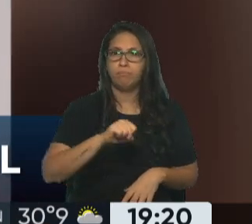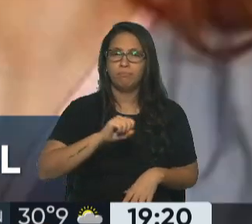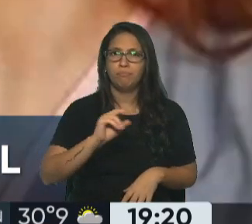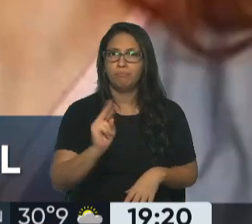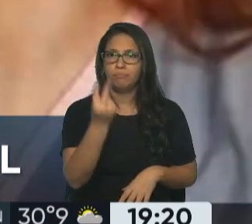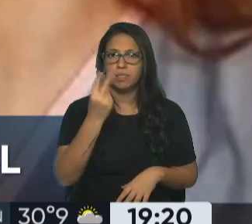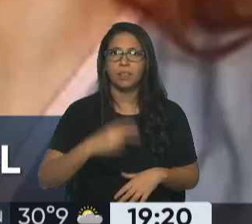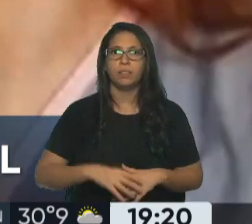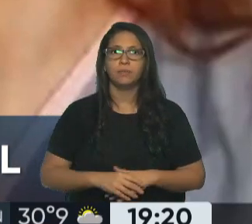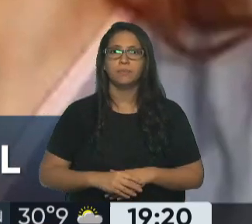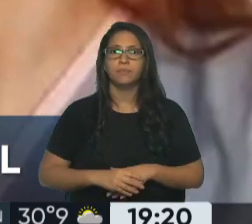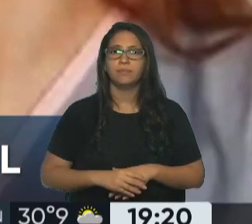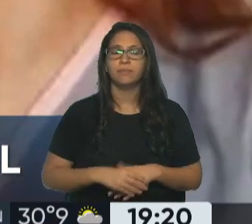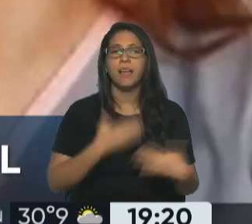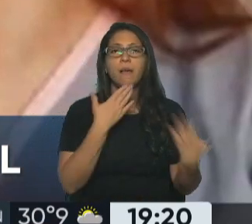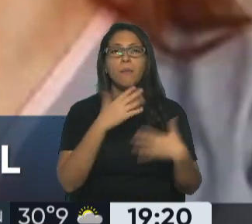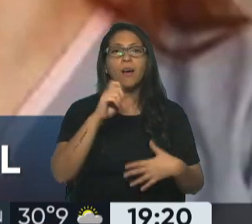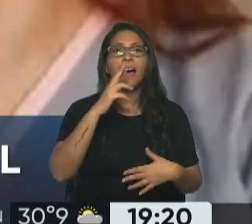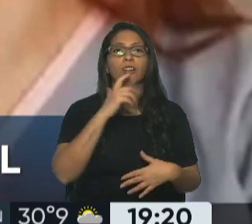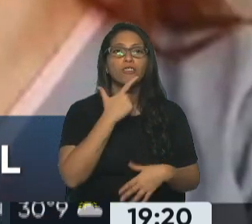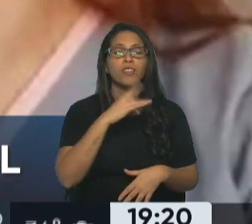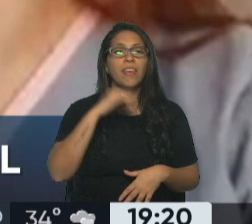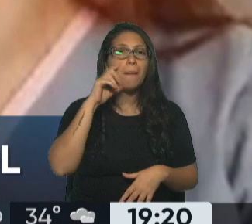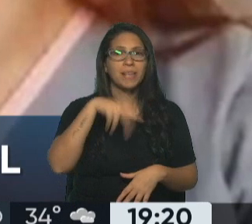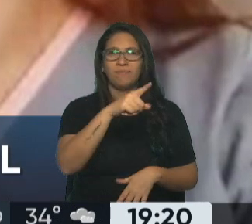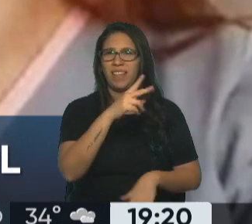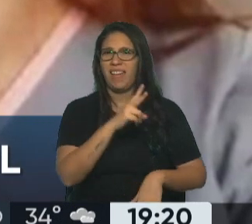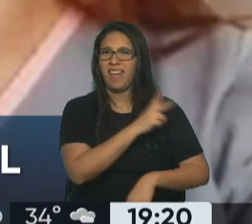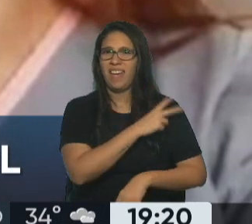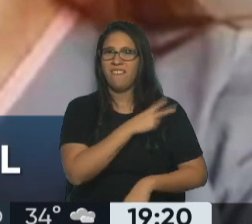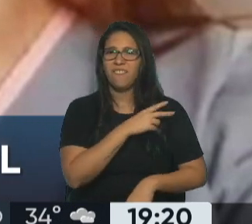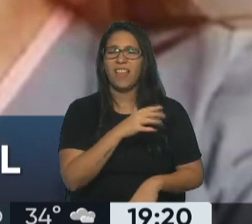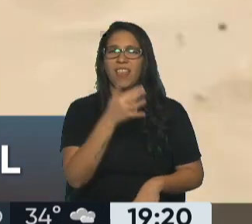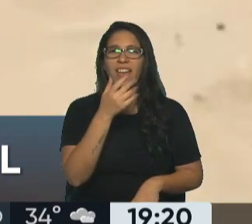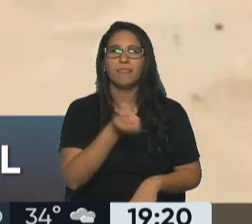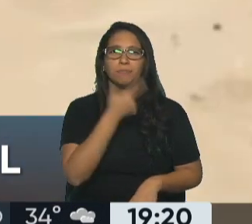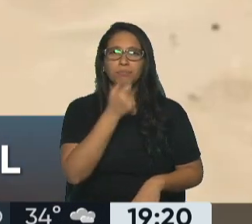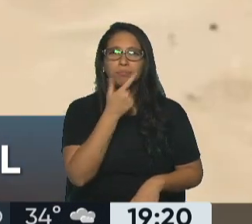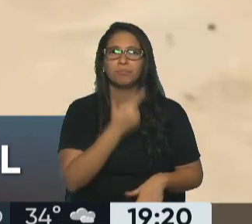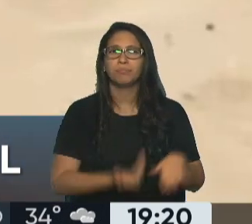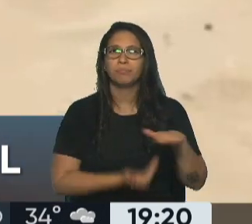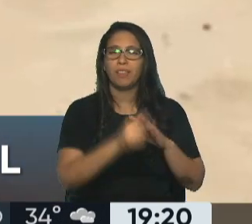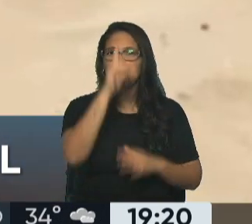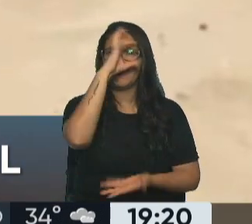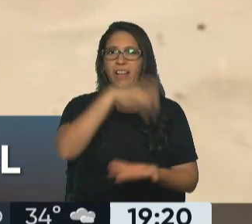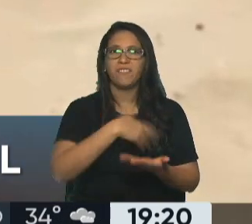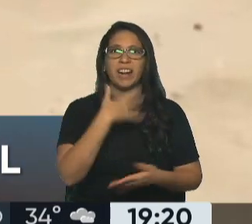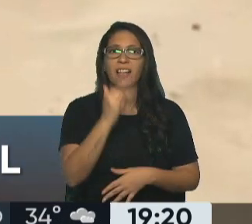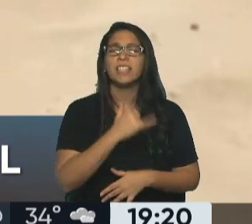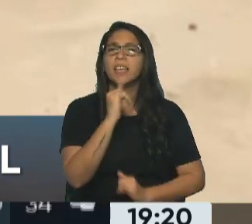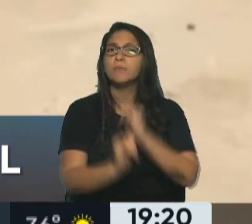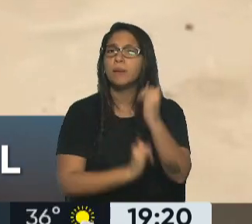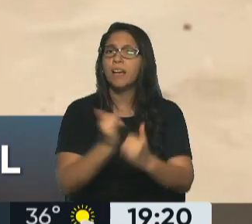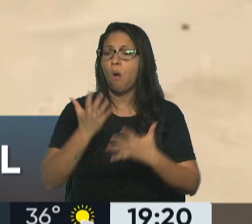quedó. Hablamos con Carlos Damín, que es el jefe de toxicología del Hospital Fernández, y nos explica qué puede pasarle a un